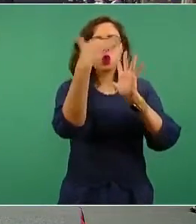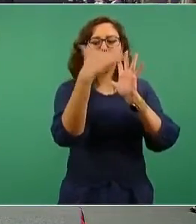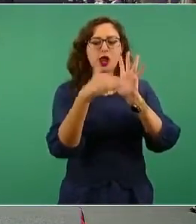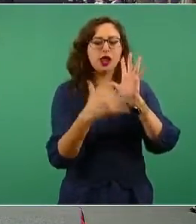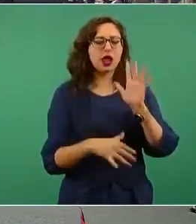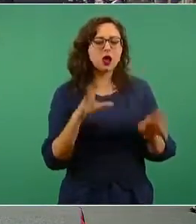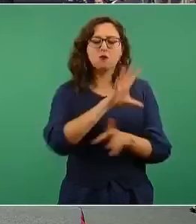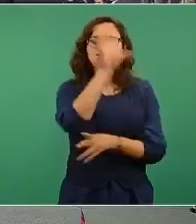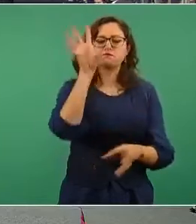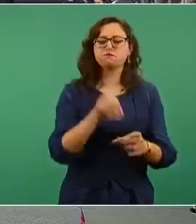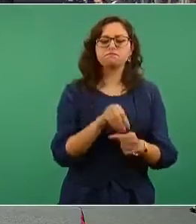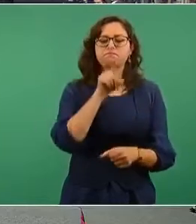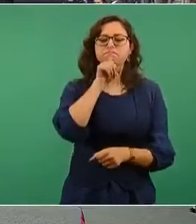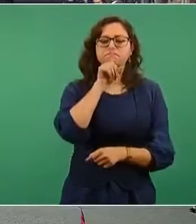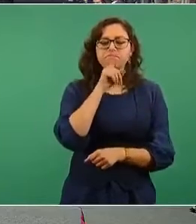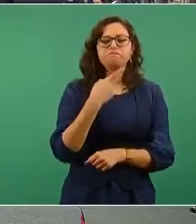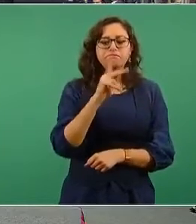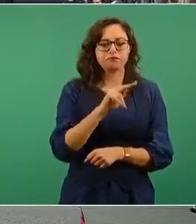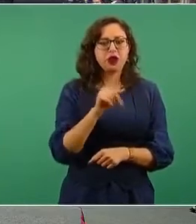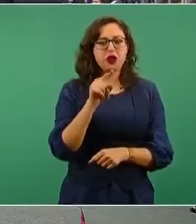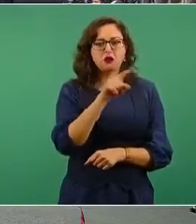pero para recomendarlo.